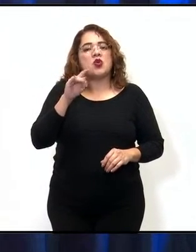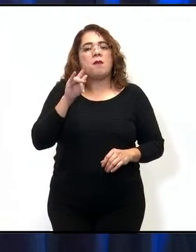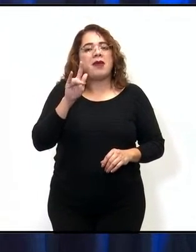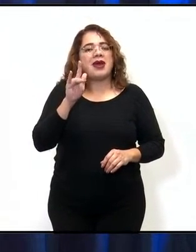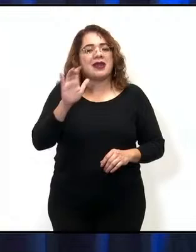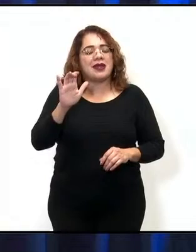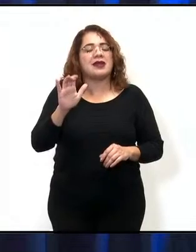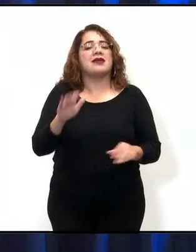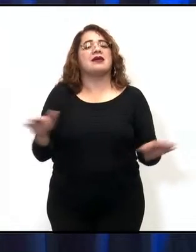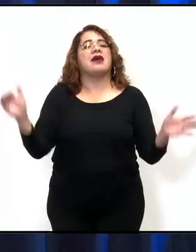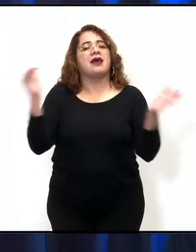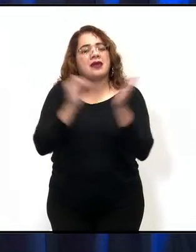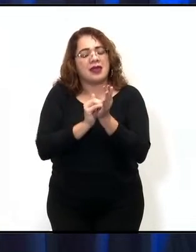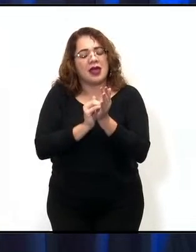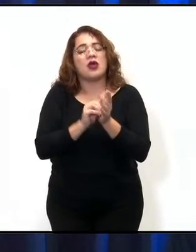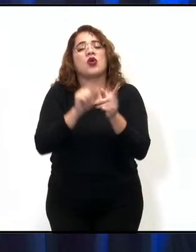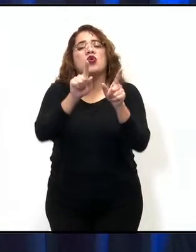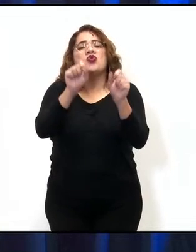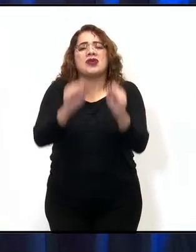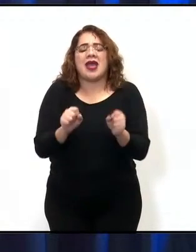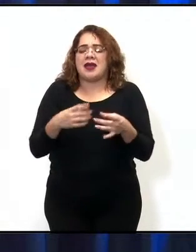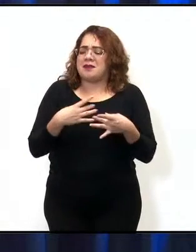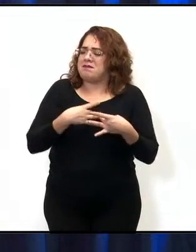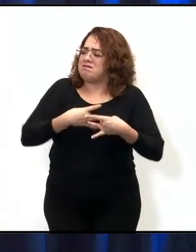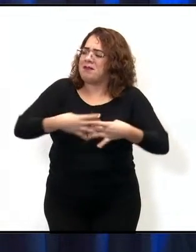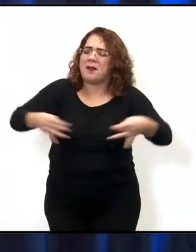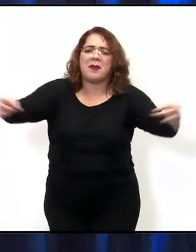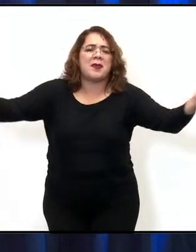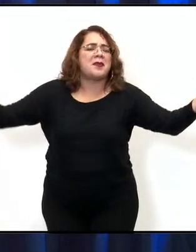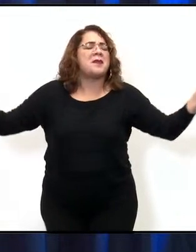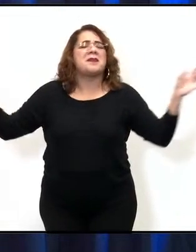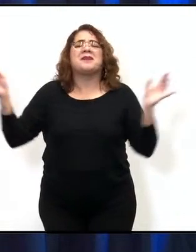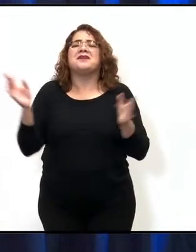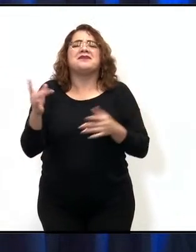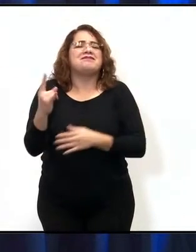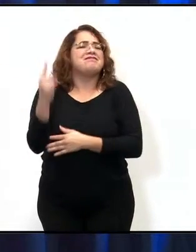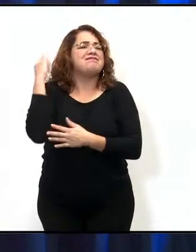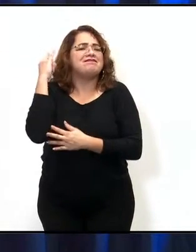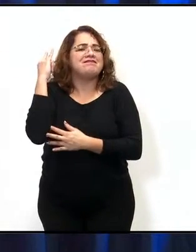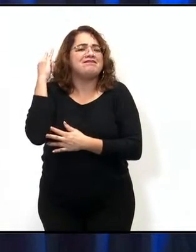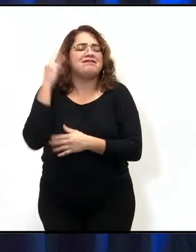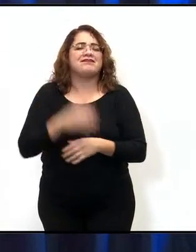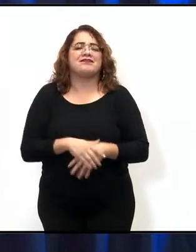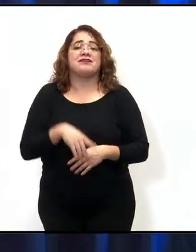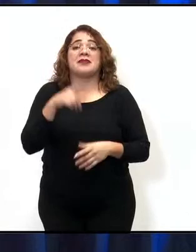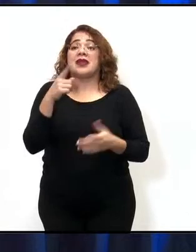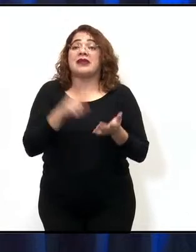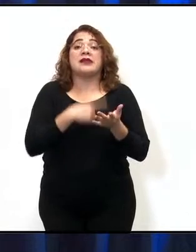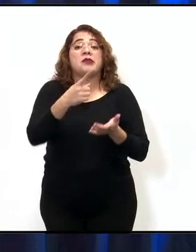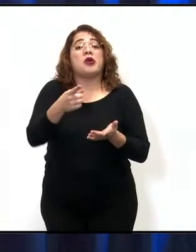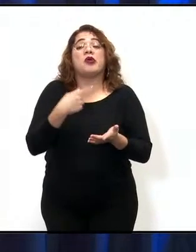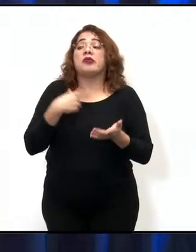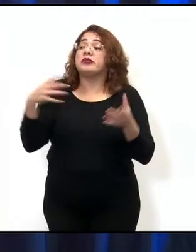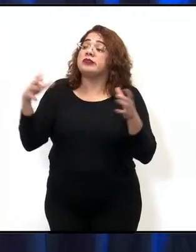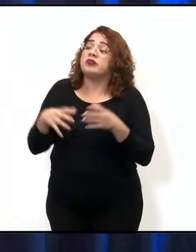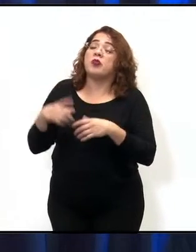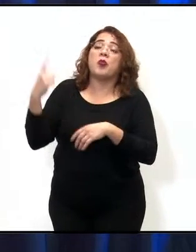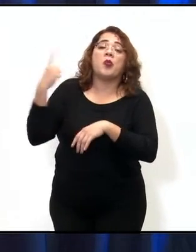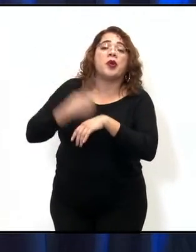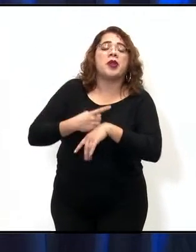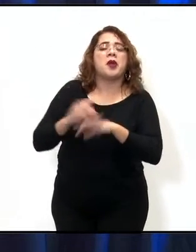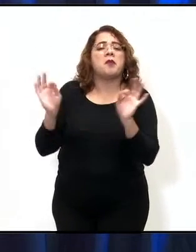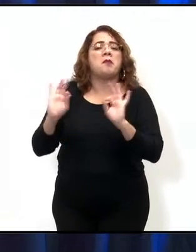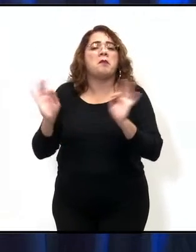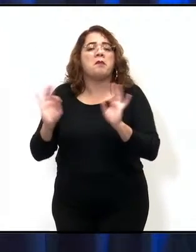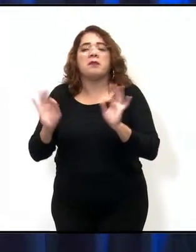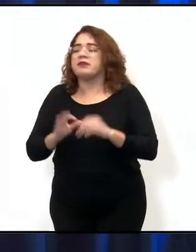asistencia. Recuerden que pueden pasar un par de días de que una persona que esté infectada para que la prueba pueda